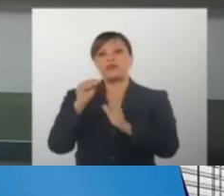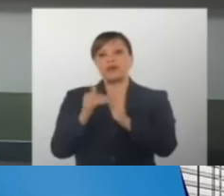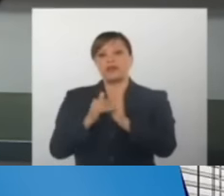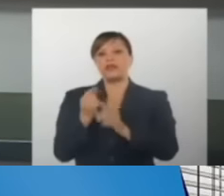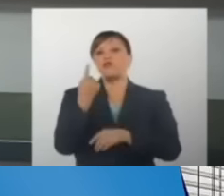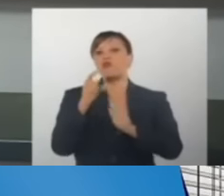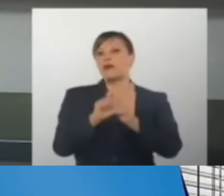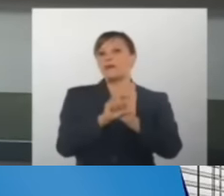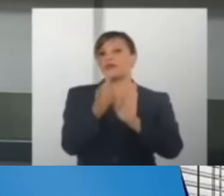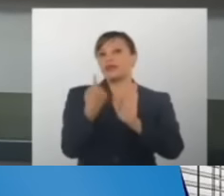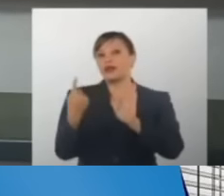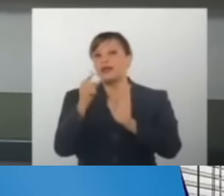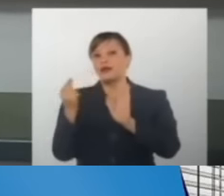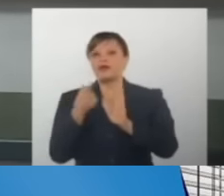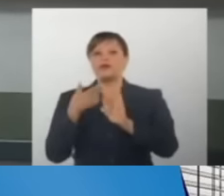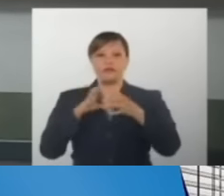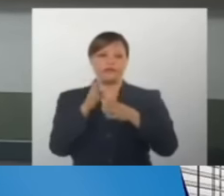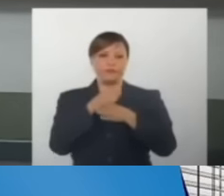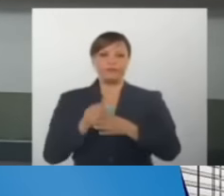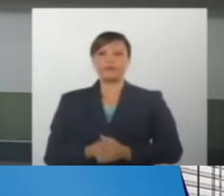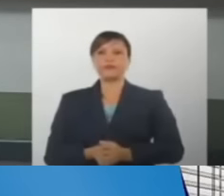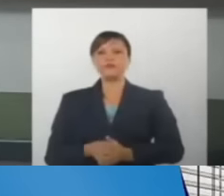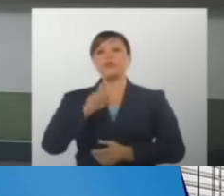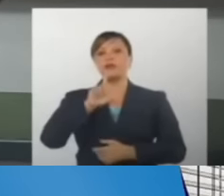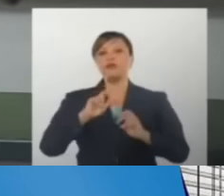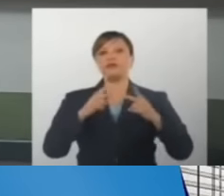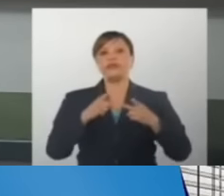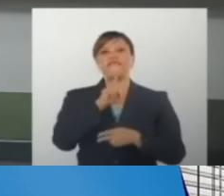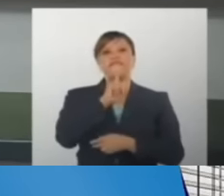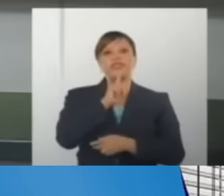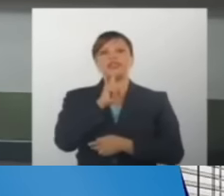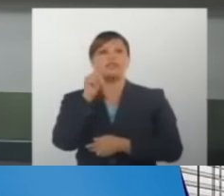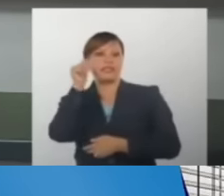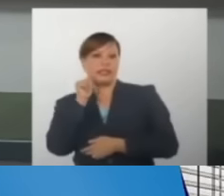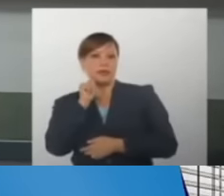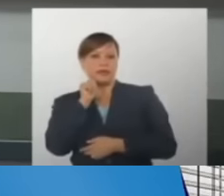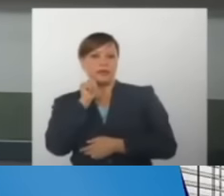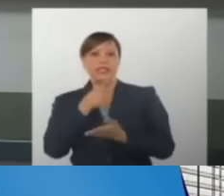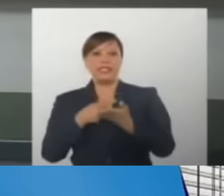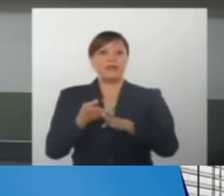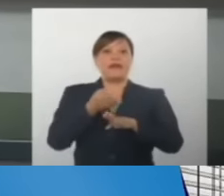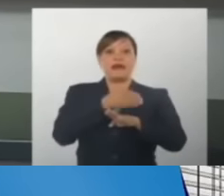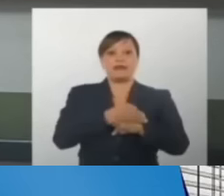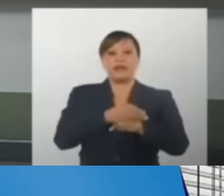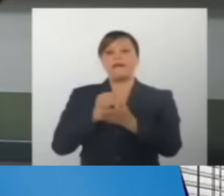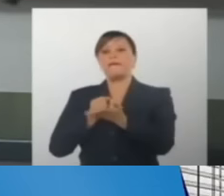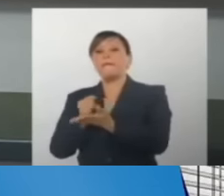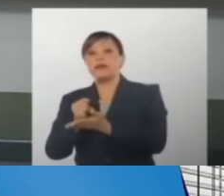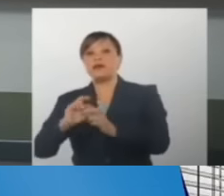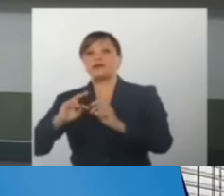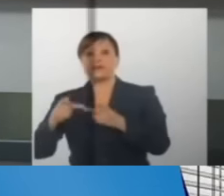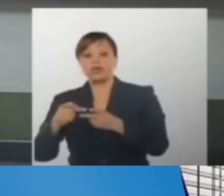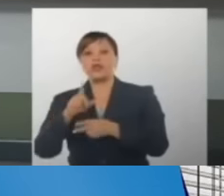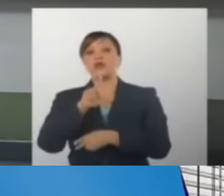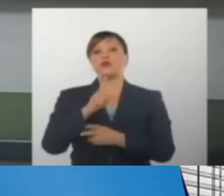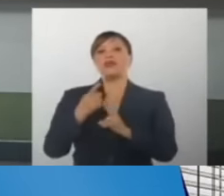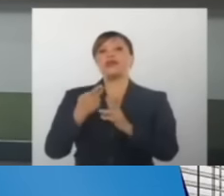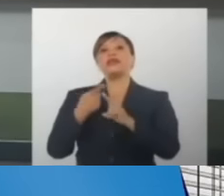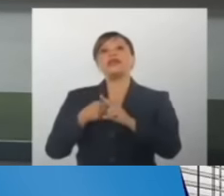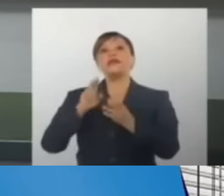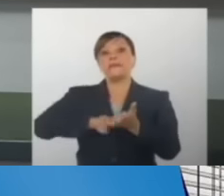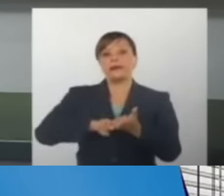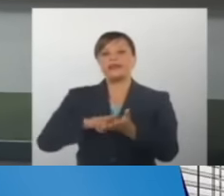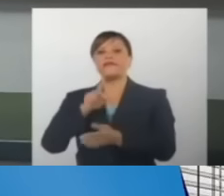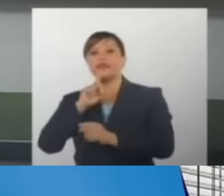capítulo de cada una de la siguiente forma lunes retransmisión de viernes y sábado de la semana semana anterior miércoles retransmisión lunes y martes y